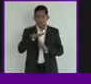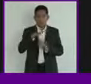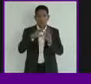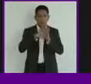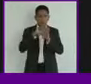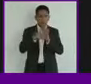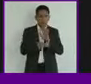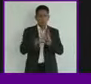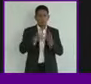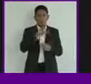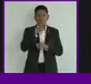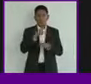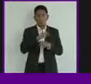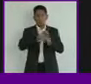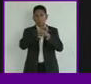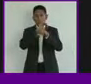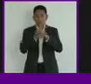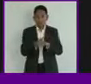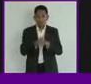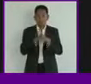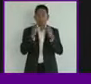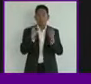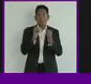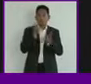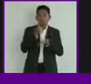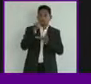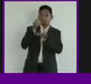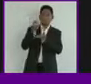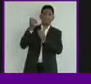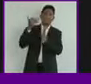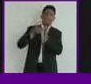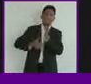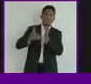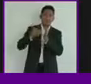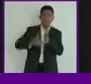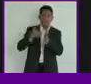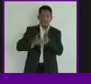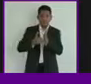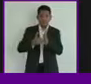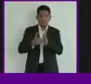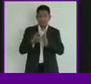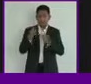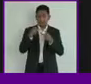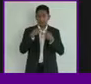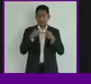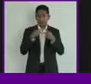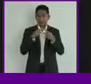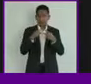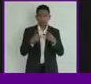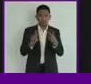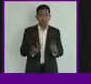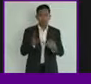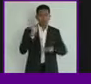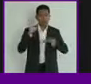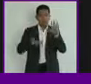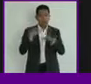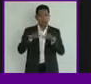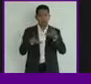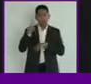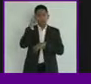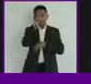y la falta de recursos, por ejemplo, que de cierta forma dificultaron el aprendizaje en muchas de las áreas